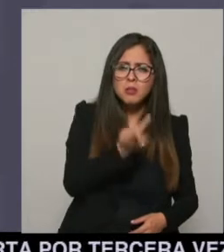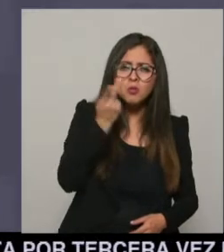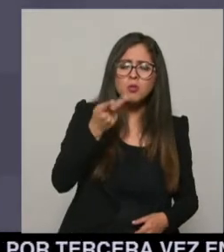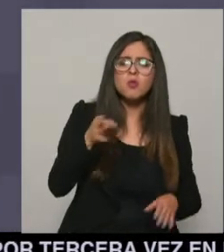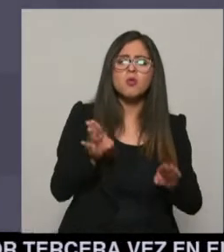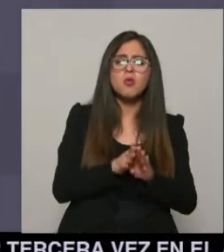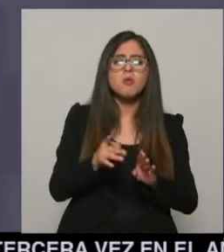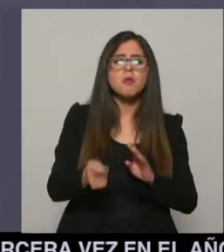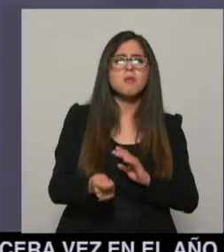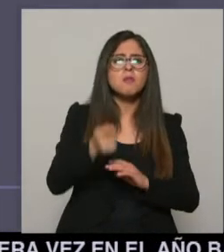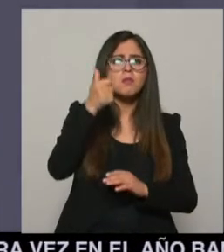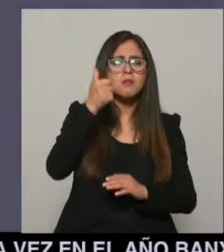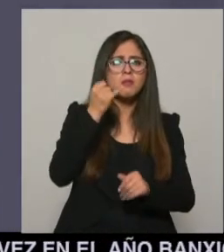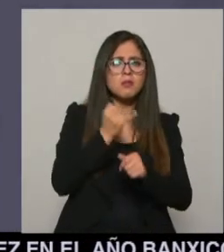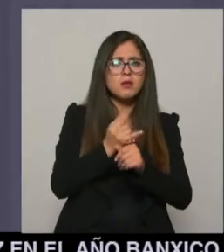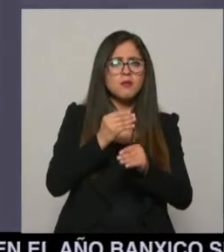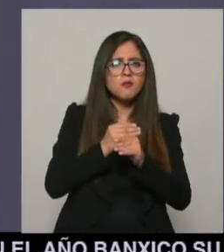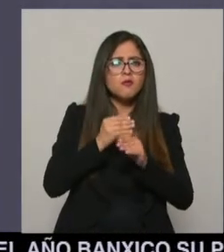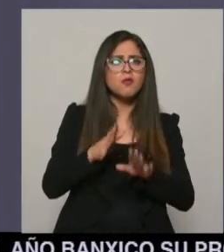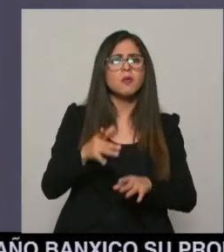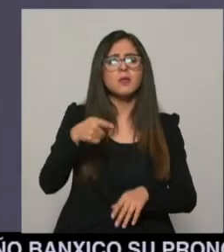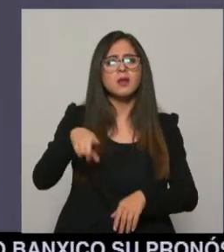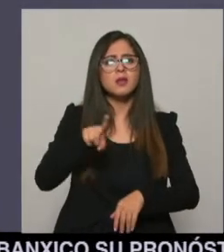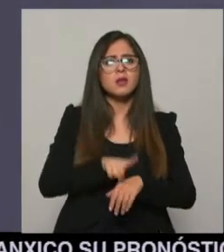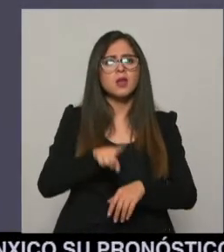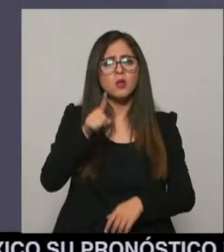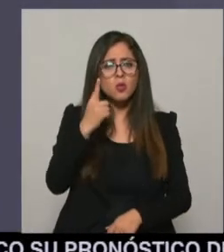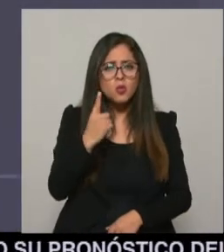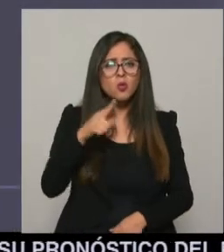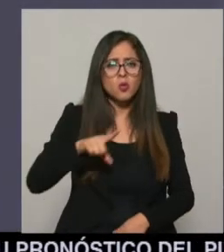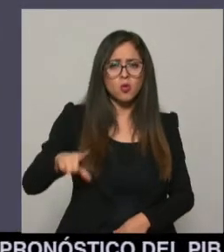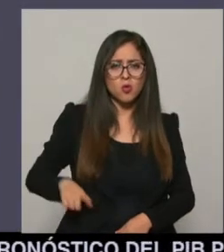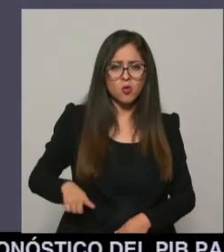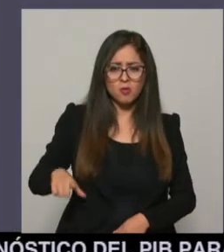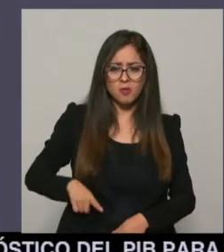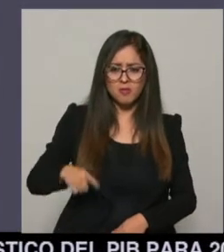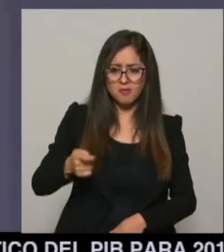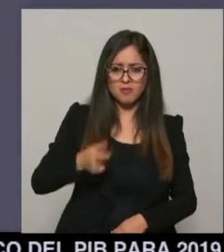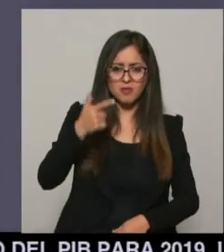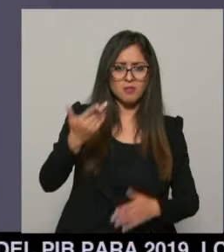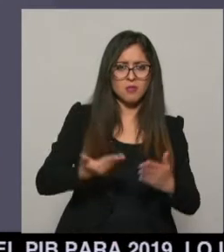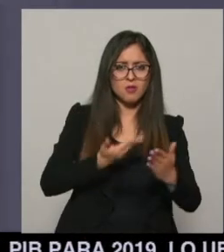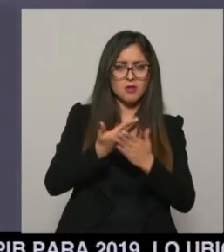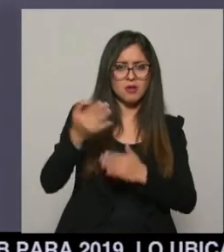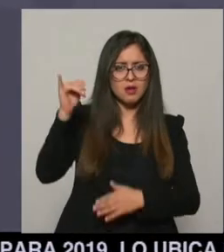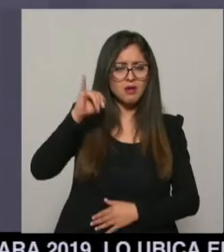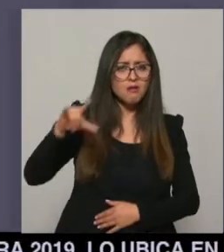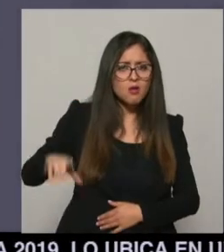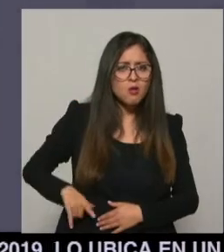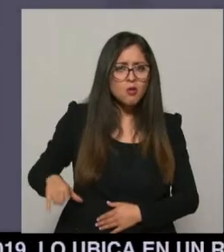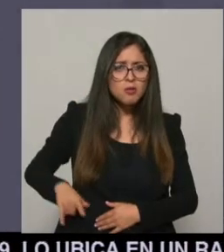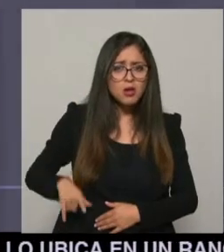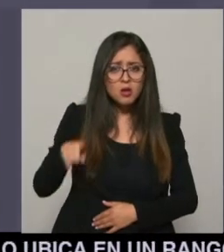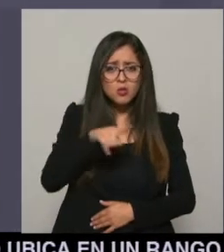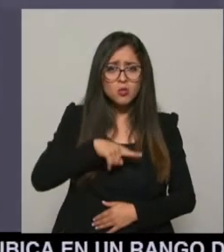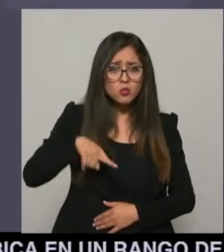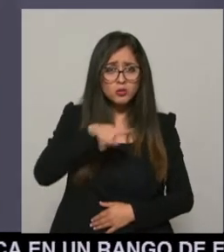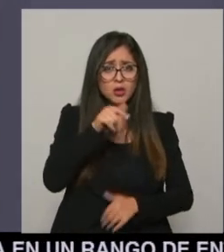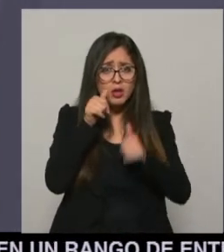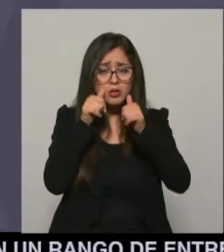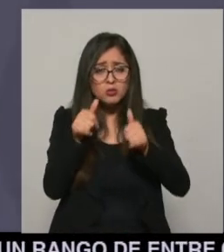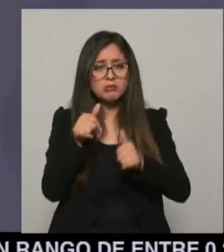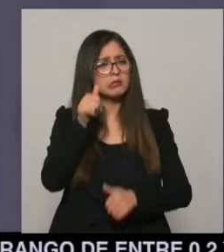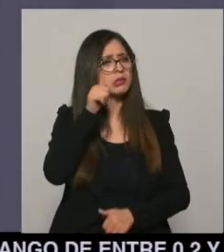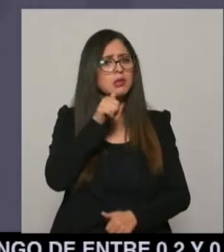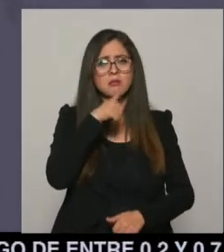primer informe? Bueno, el día 1, este informe de gobierno de la doctora Claudia Sheinbaum. ¿Ya lo evaluaron? Con mucho respeto, con mucha institucionalidad,